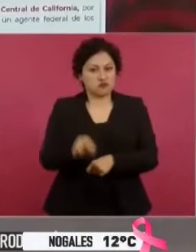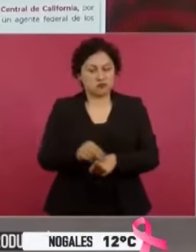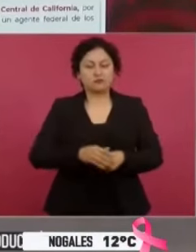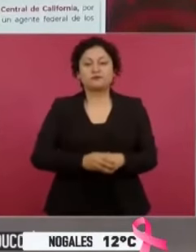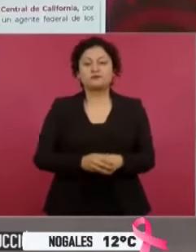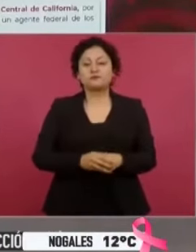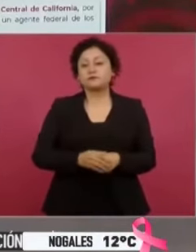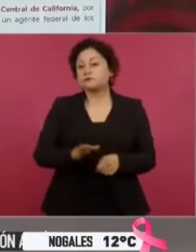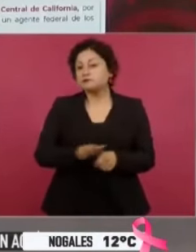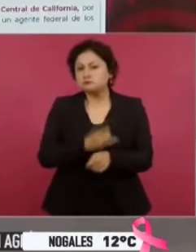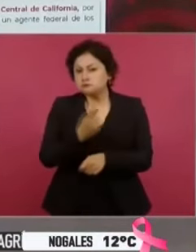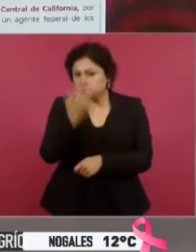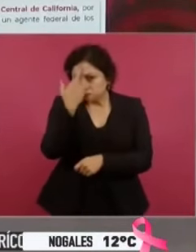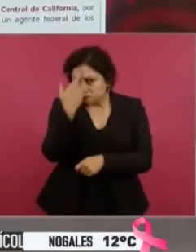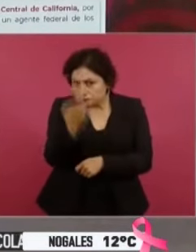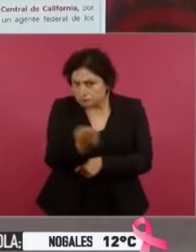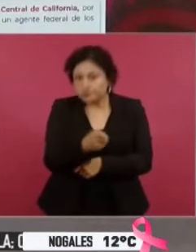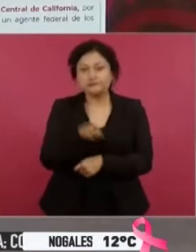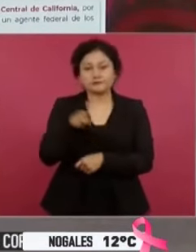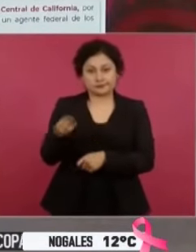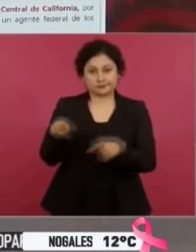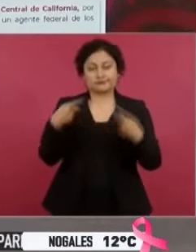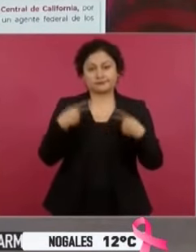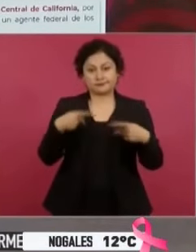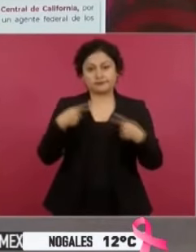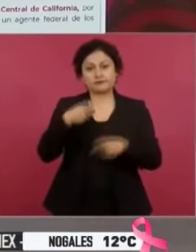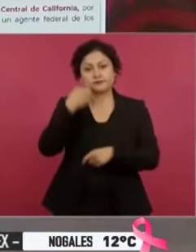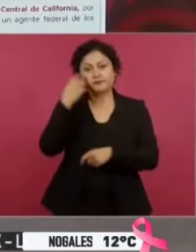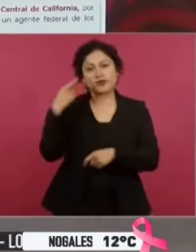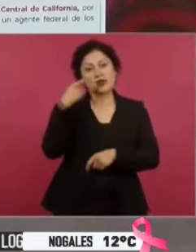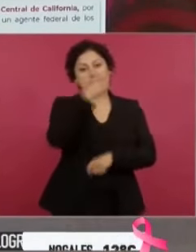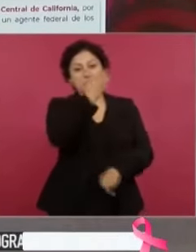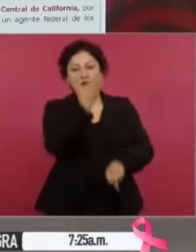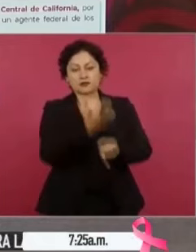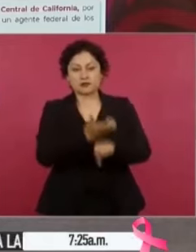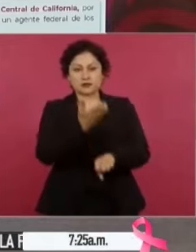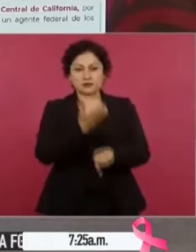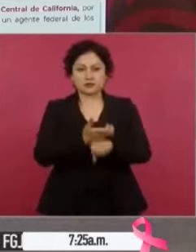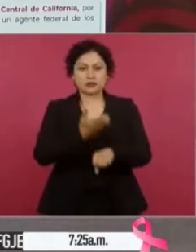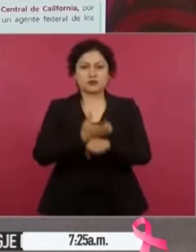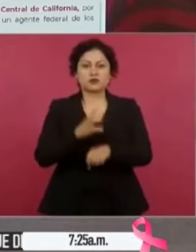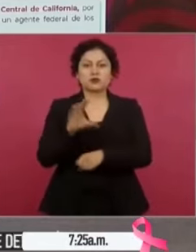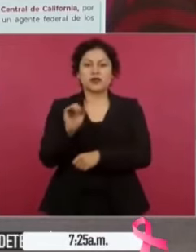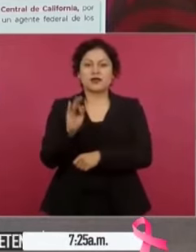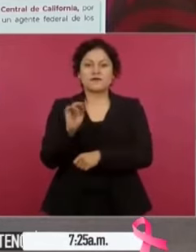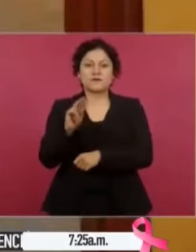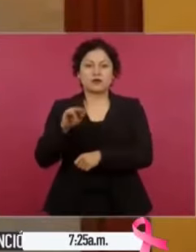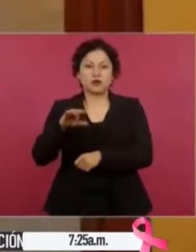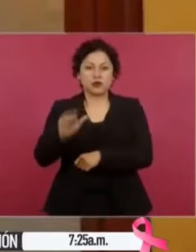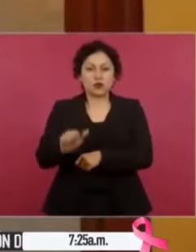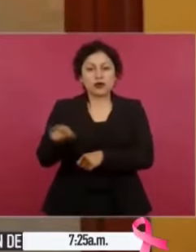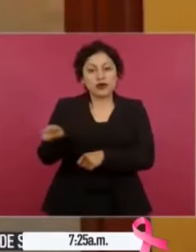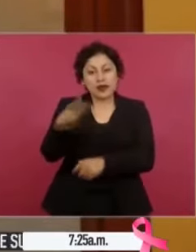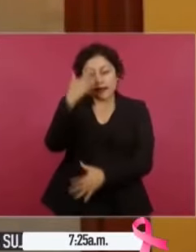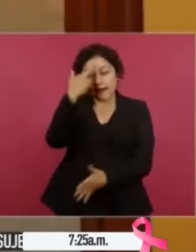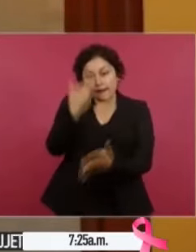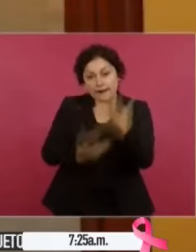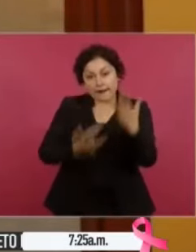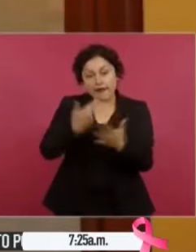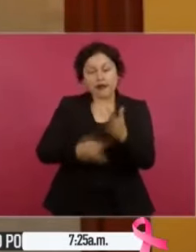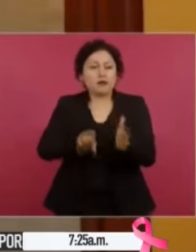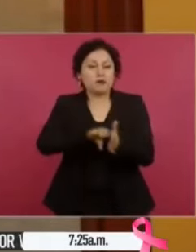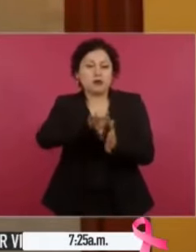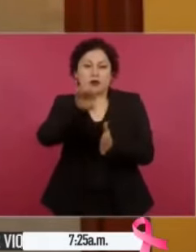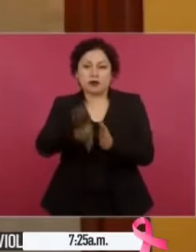por una corte del Distrito Central de California por varios delitos, entre otros el secuestro y homicidio de un agente